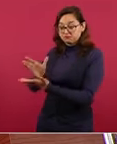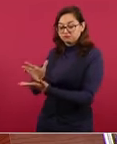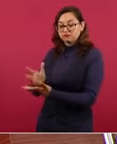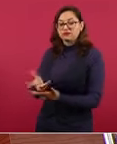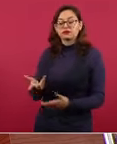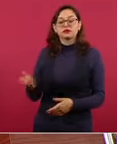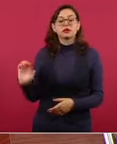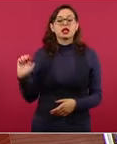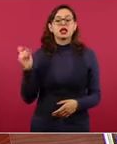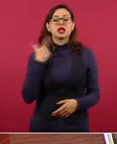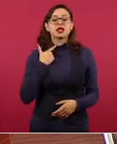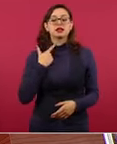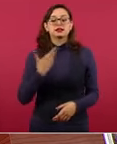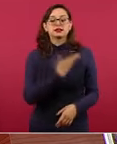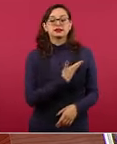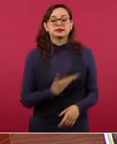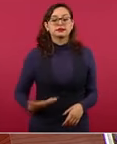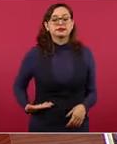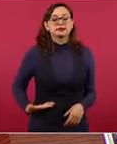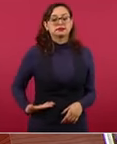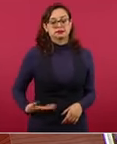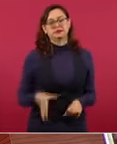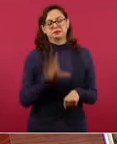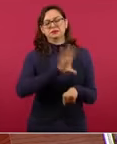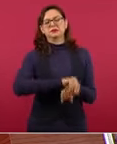no pidieron no pudieron someter